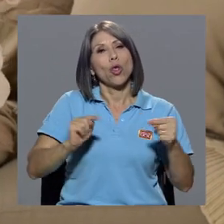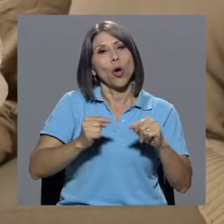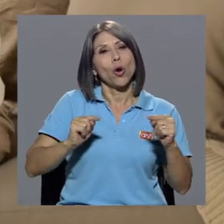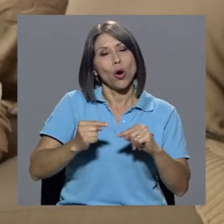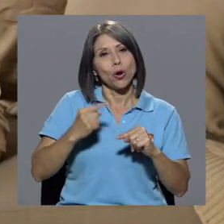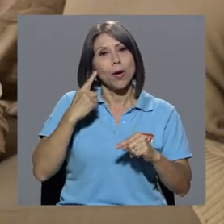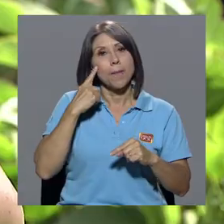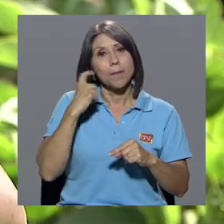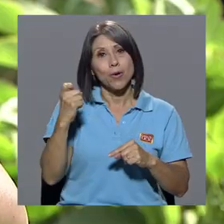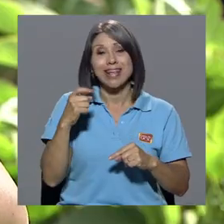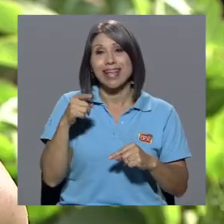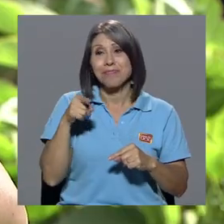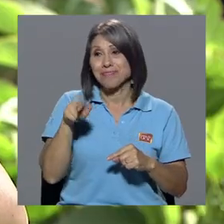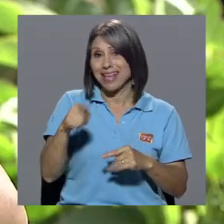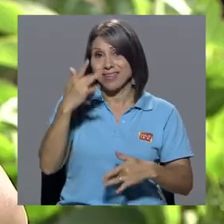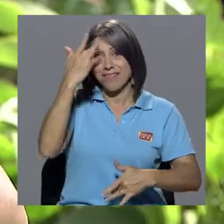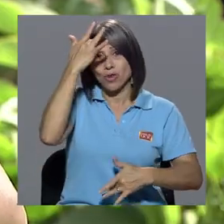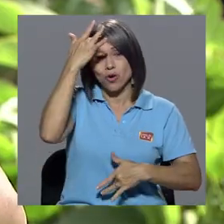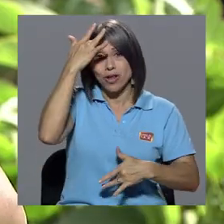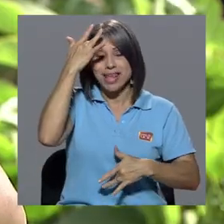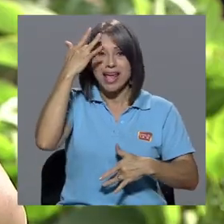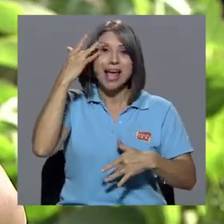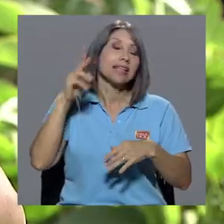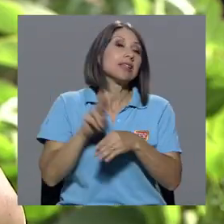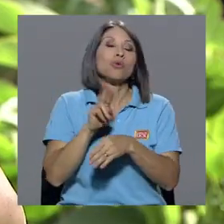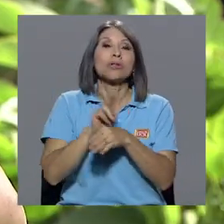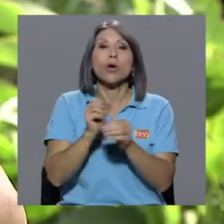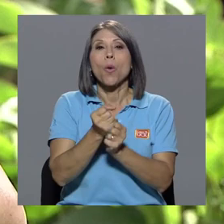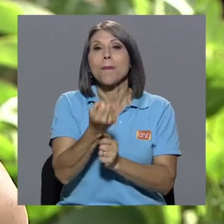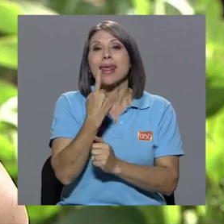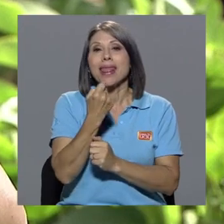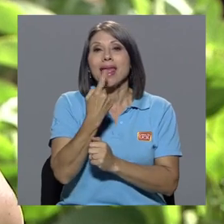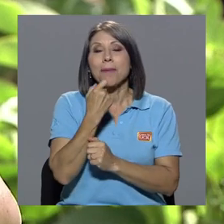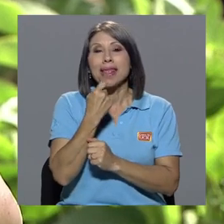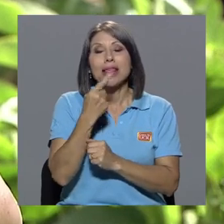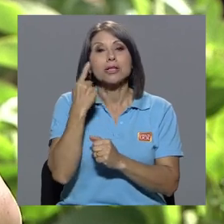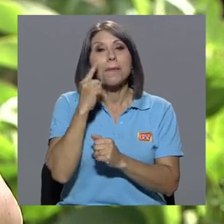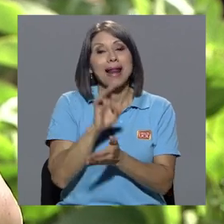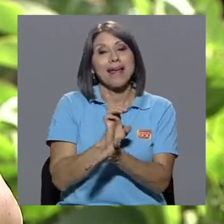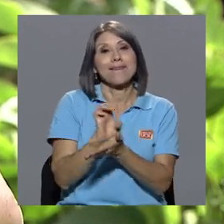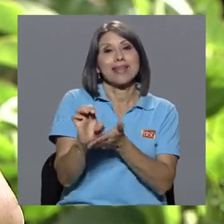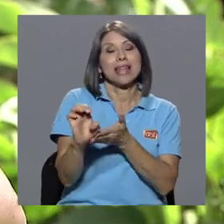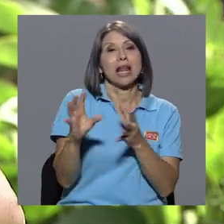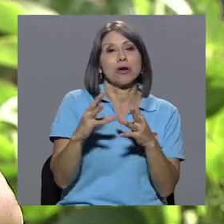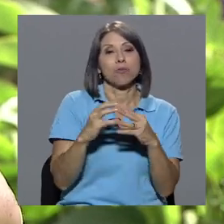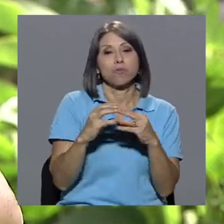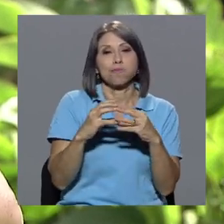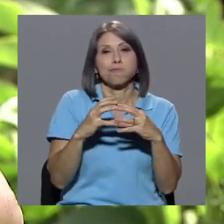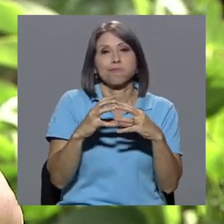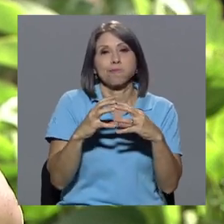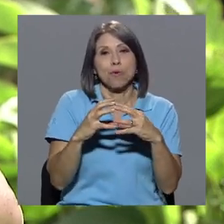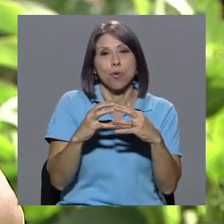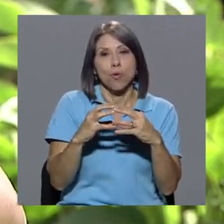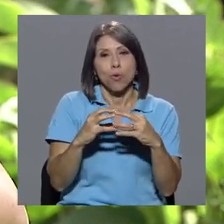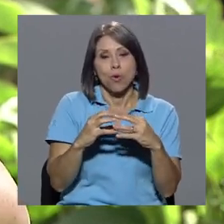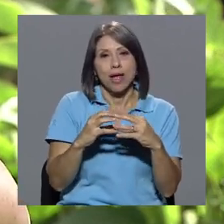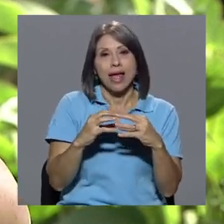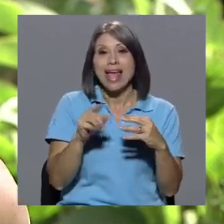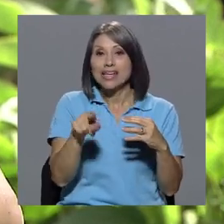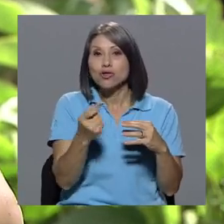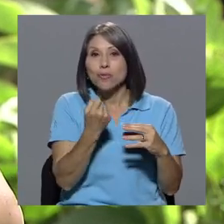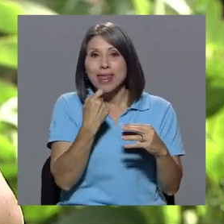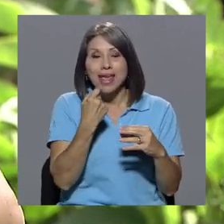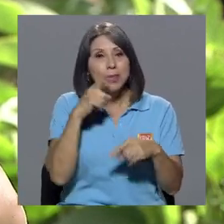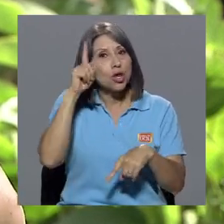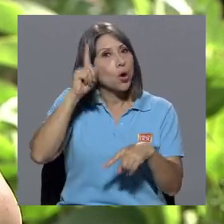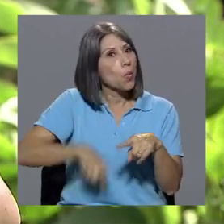comorbilidades. Esta patología se maneja con medicamentos que son antiinflamatorios, que esos medicamentos pues no se pueden